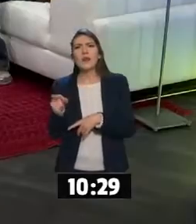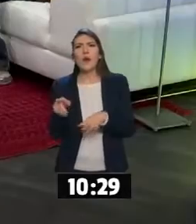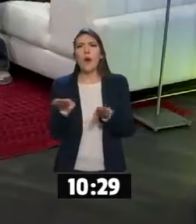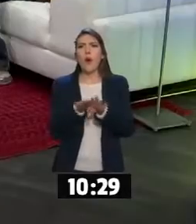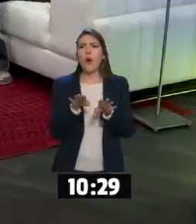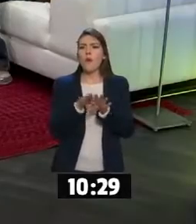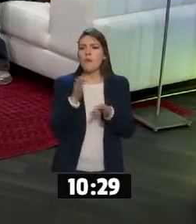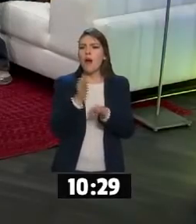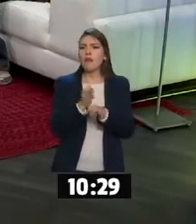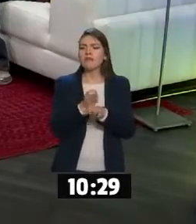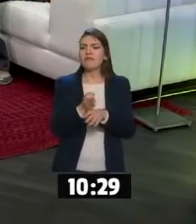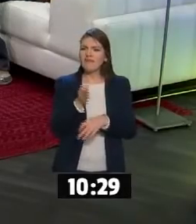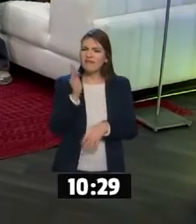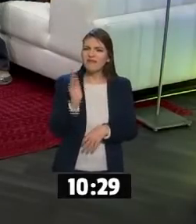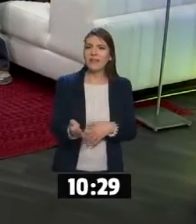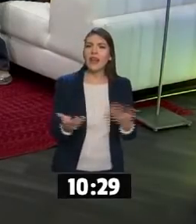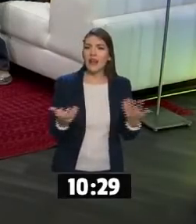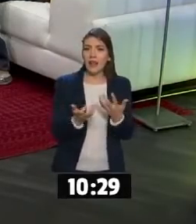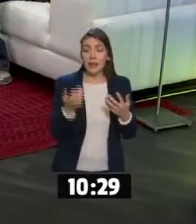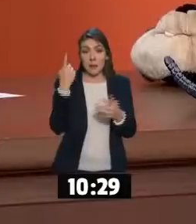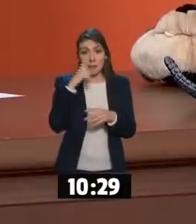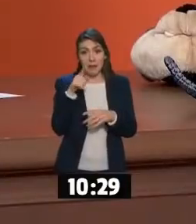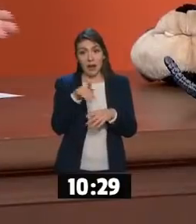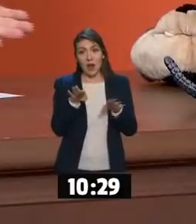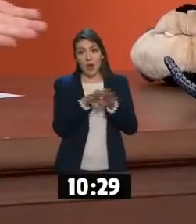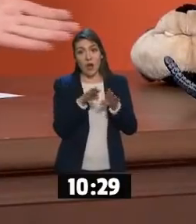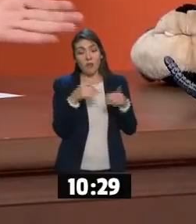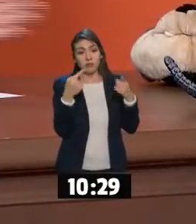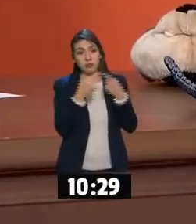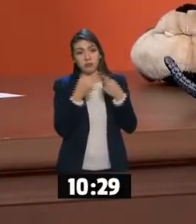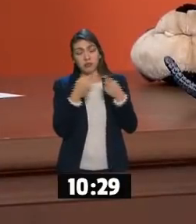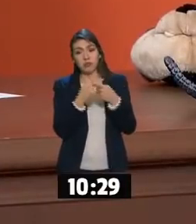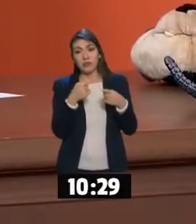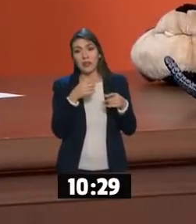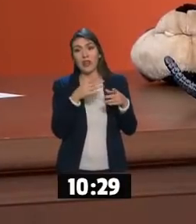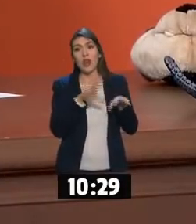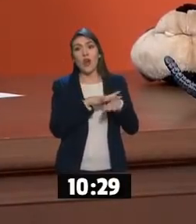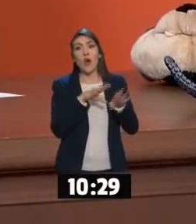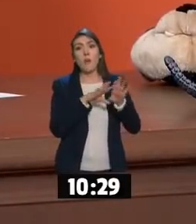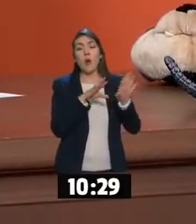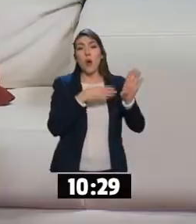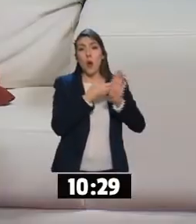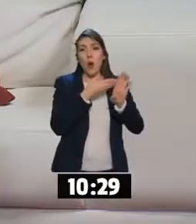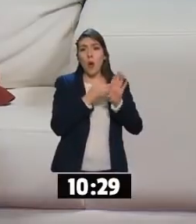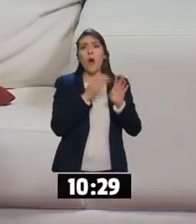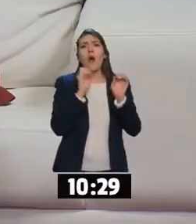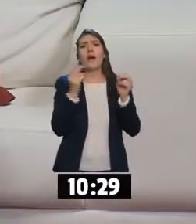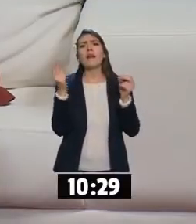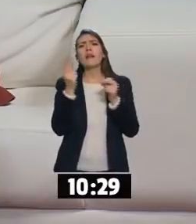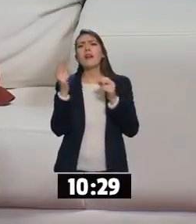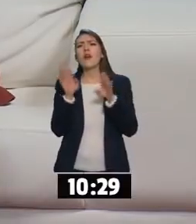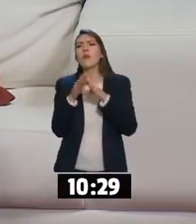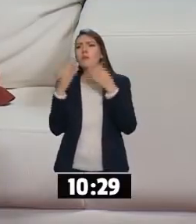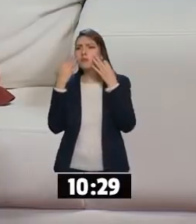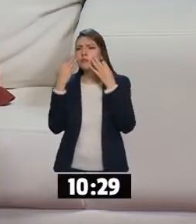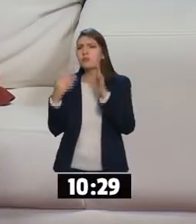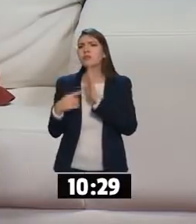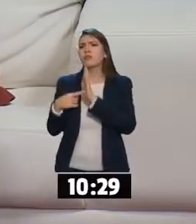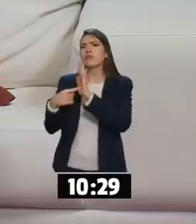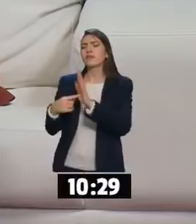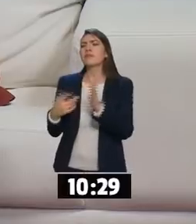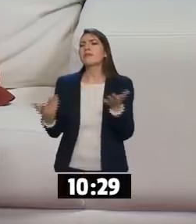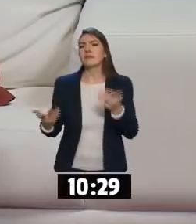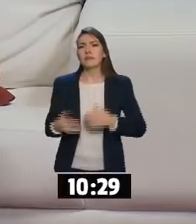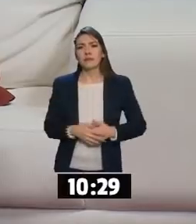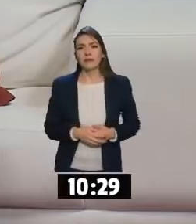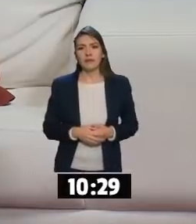hacerlo? ¿Cuál fue la pulsión? ¿Nomás por llevar la contraria o porque había que demostrar algo? Bueno, no, en realidad por